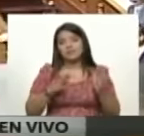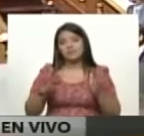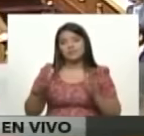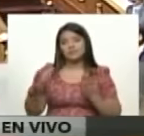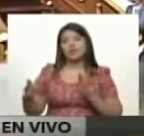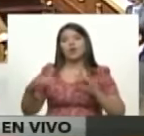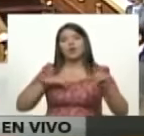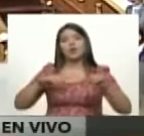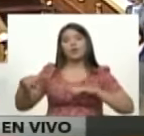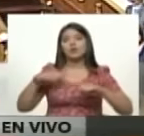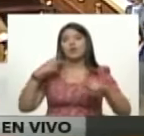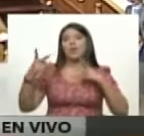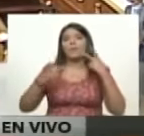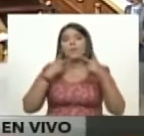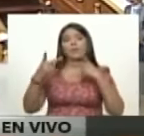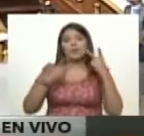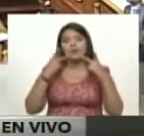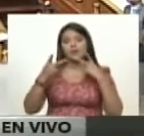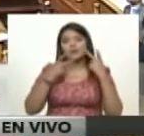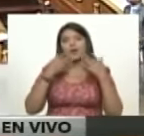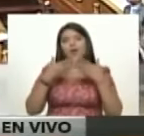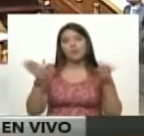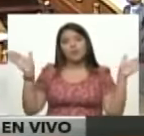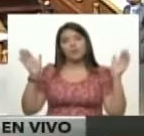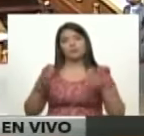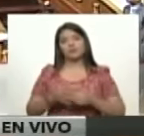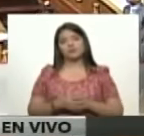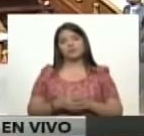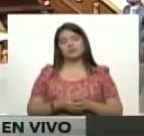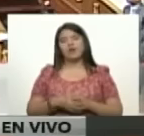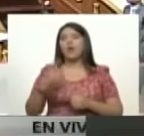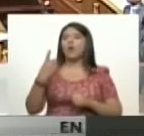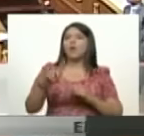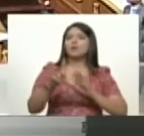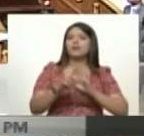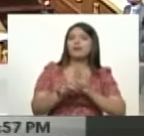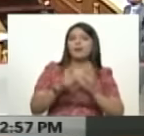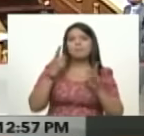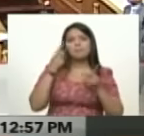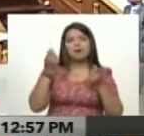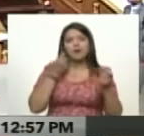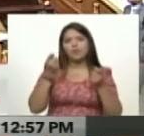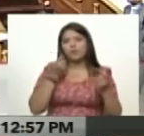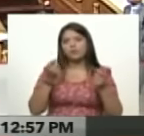Coordinación de Políticas Públicas, Ley para Regularización